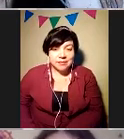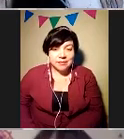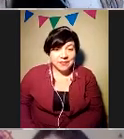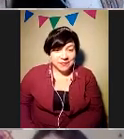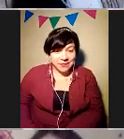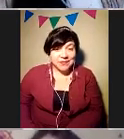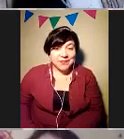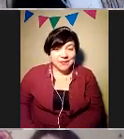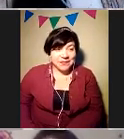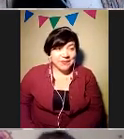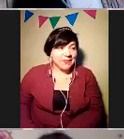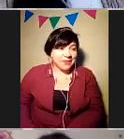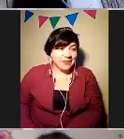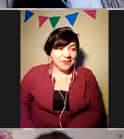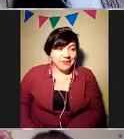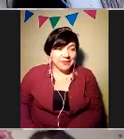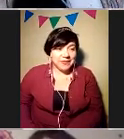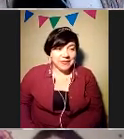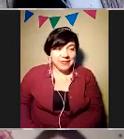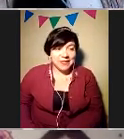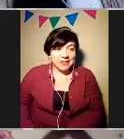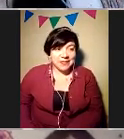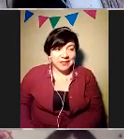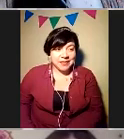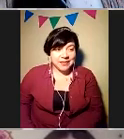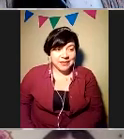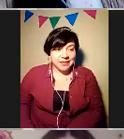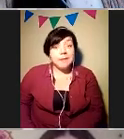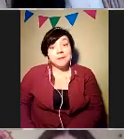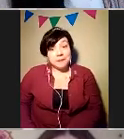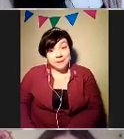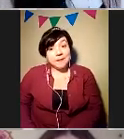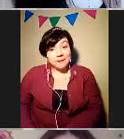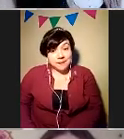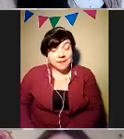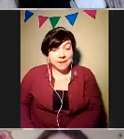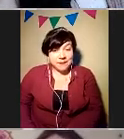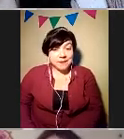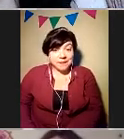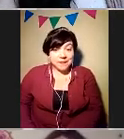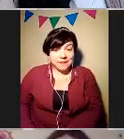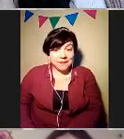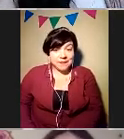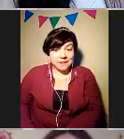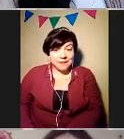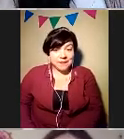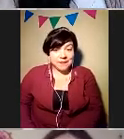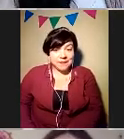Porque solo se está ocupando. O lo otro también que tiene mal el retail son las tallas. Como que si tú comparás una XS con